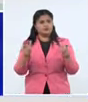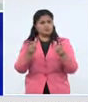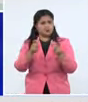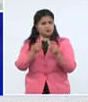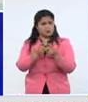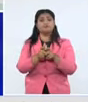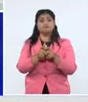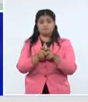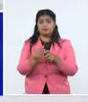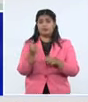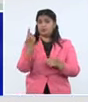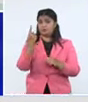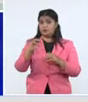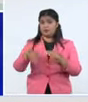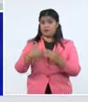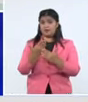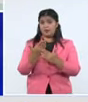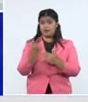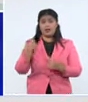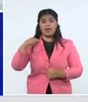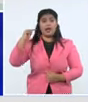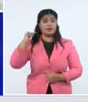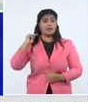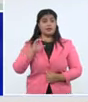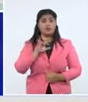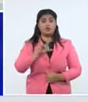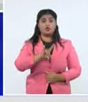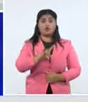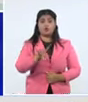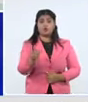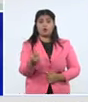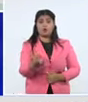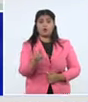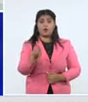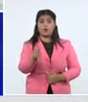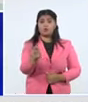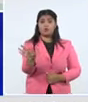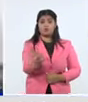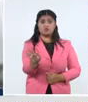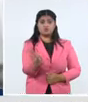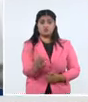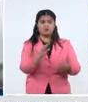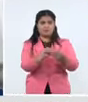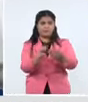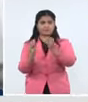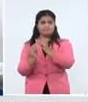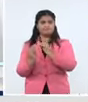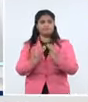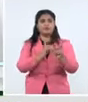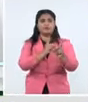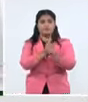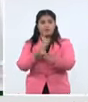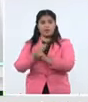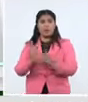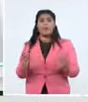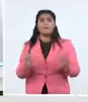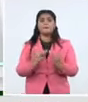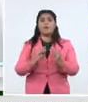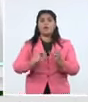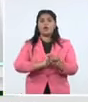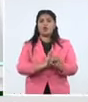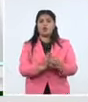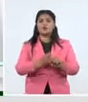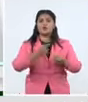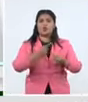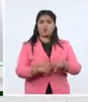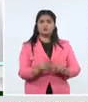99,1% de los confirmados ayer, contactos de casos confirmados ya previamente, indiscutiblemente, es